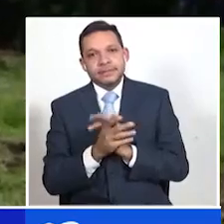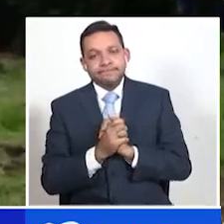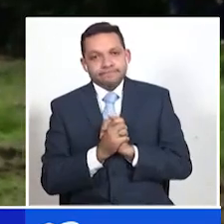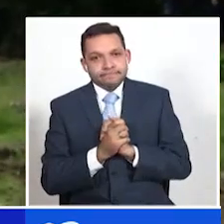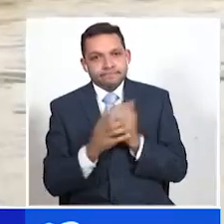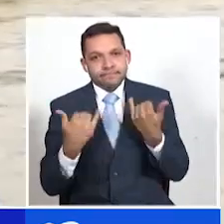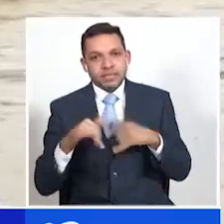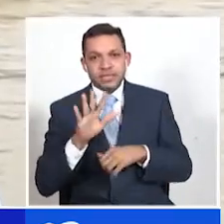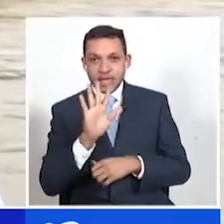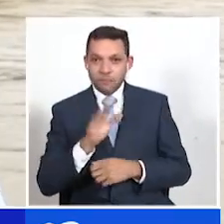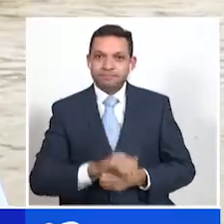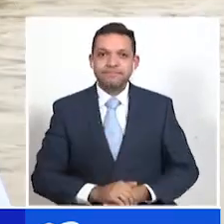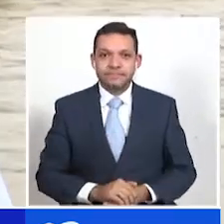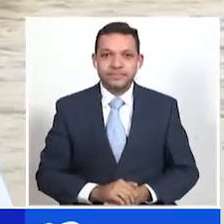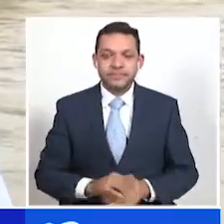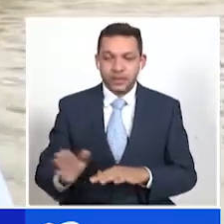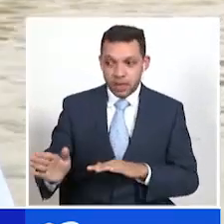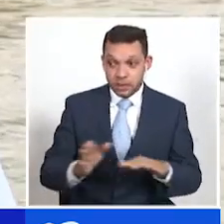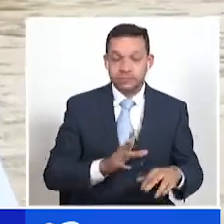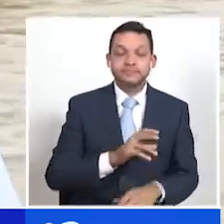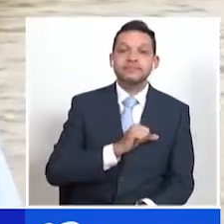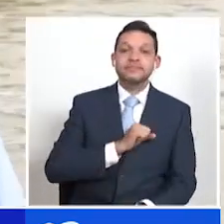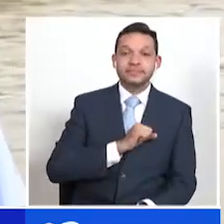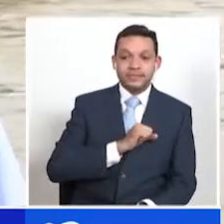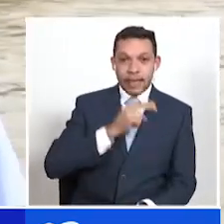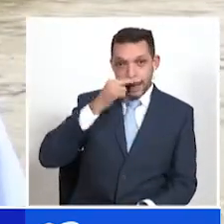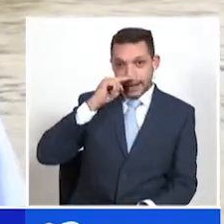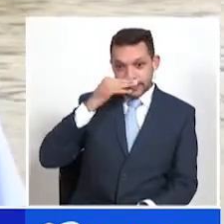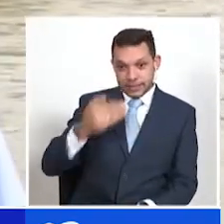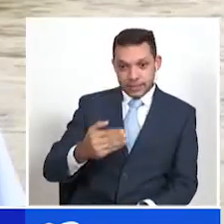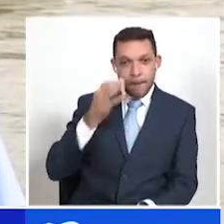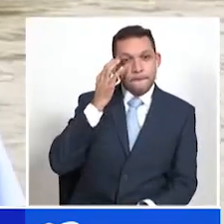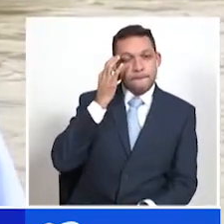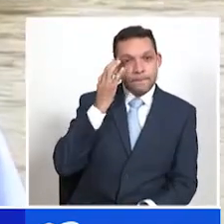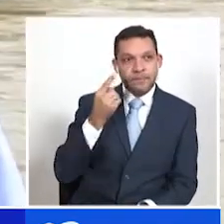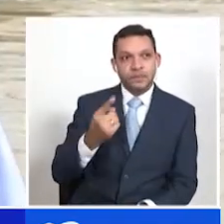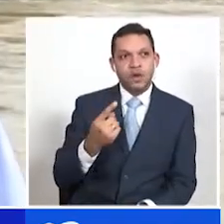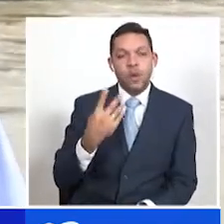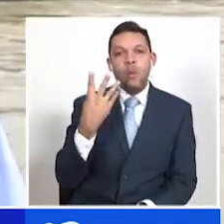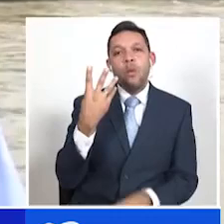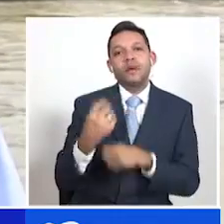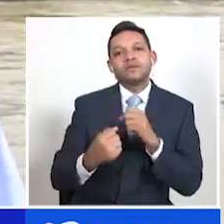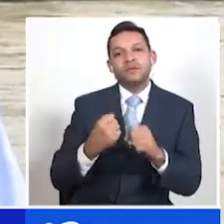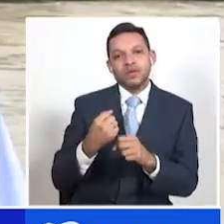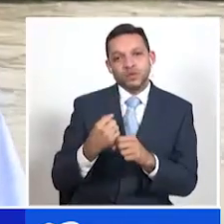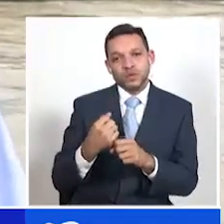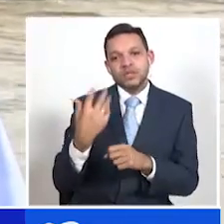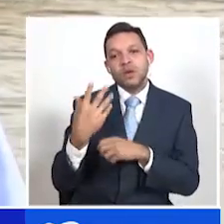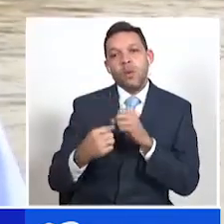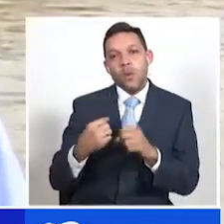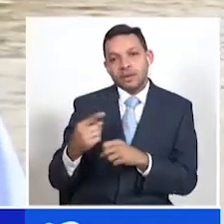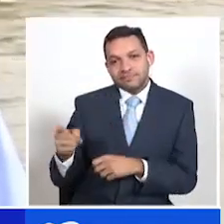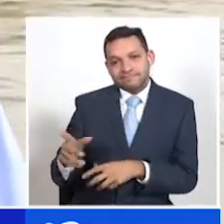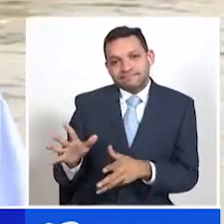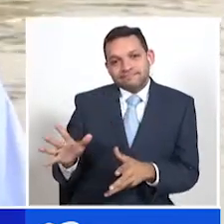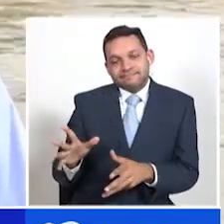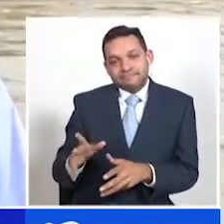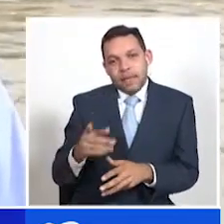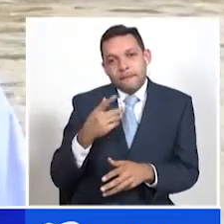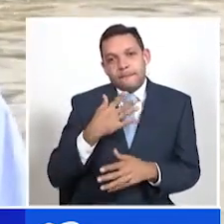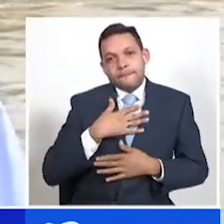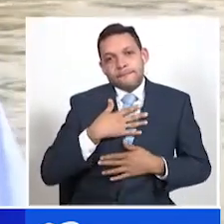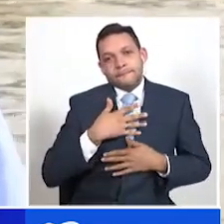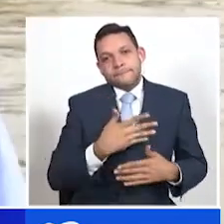Chao. Es conmovedor el relato de la niña. Una niña de tan solo 4 o 5 años. Y le manda el mensaje a